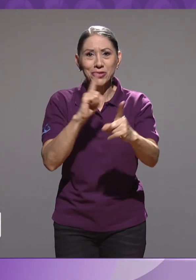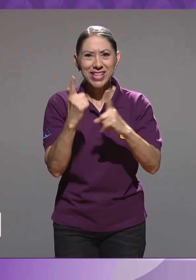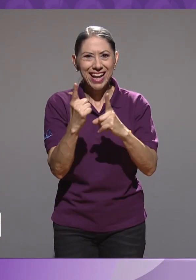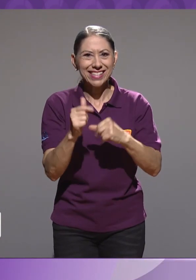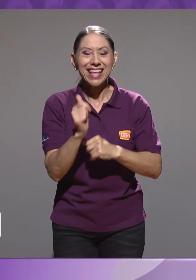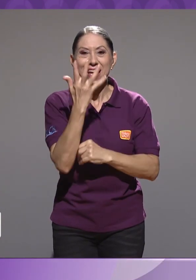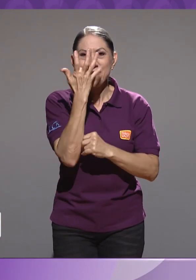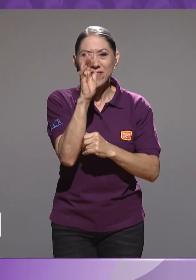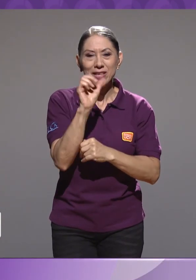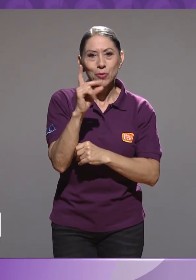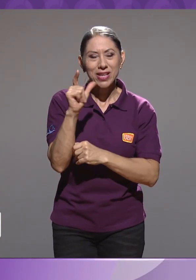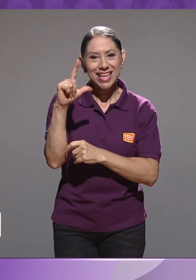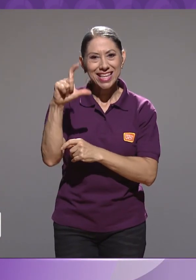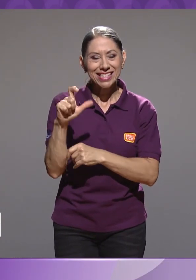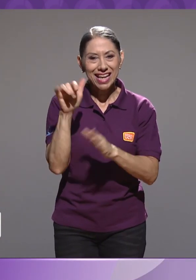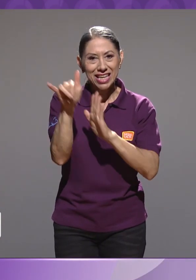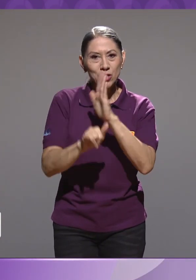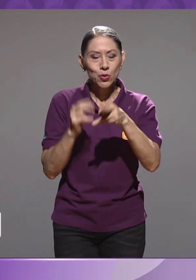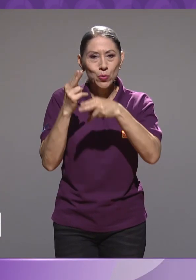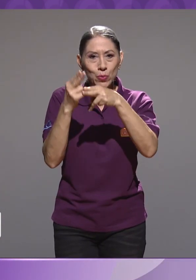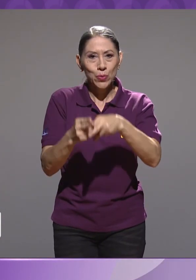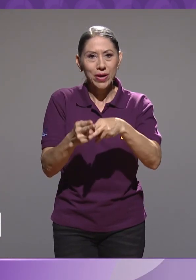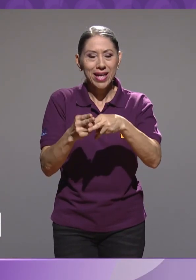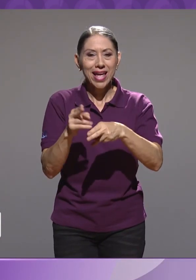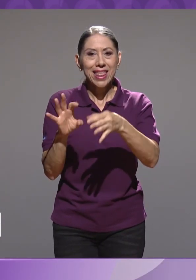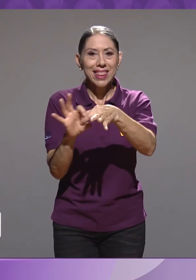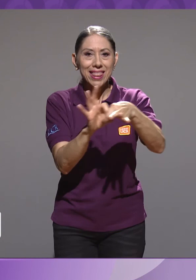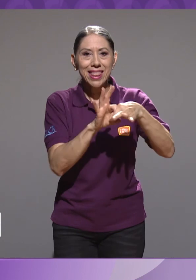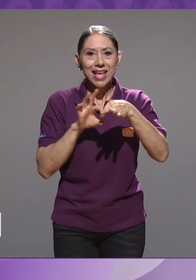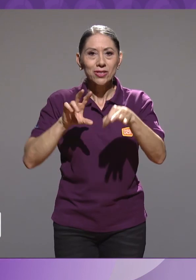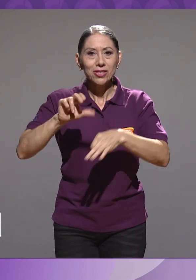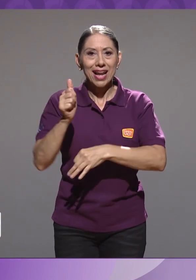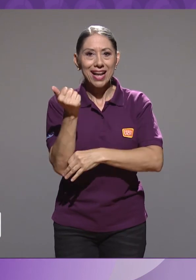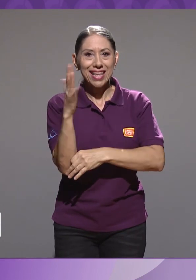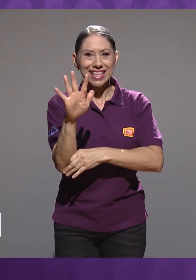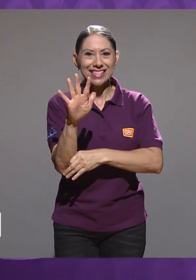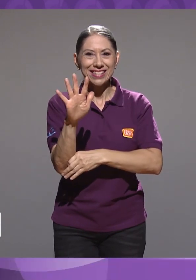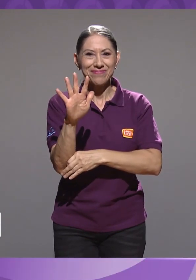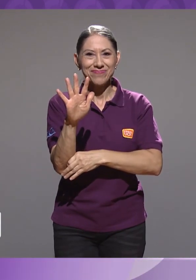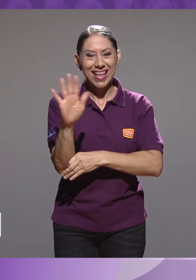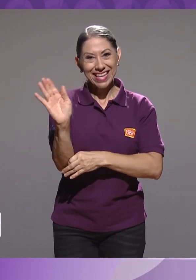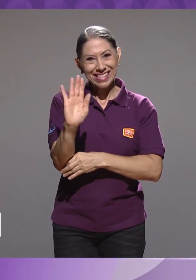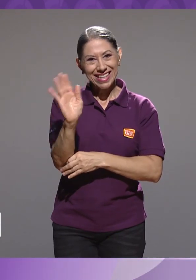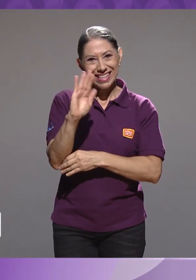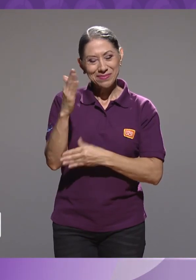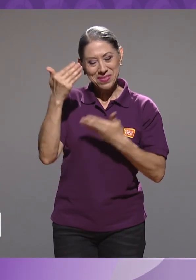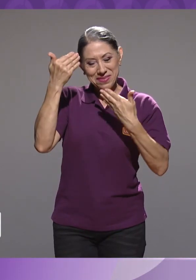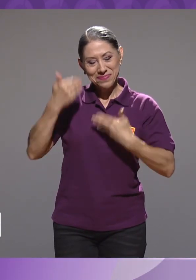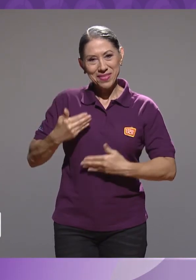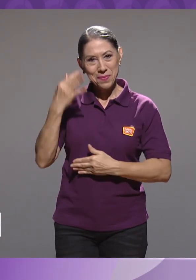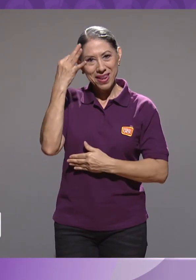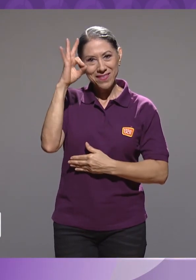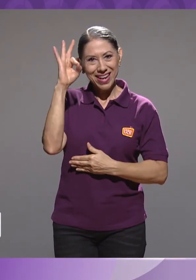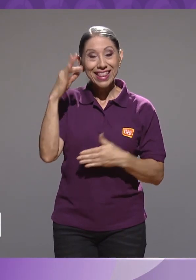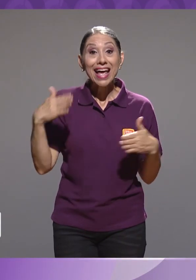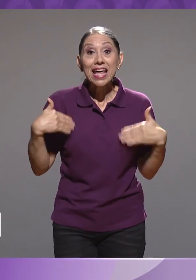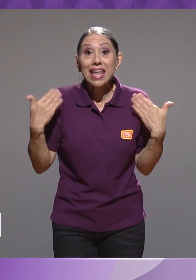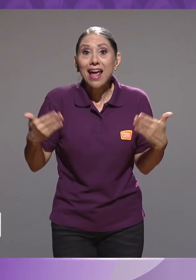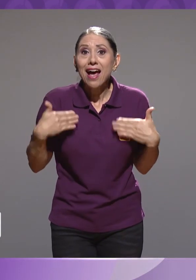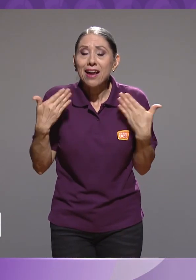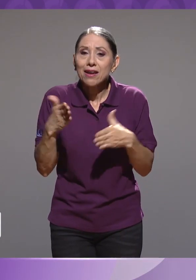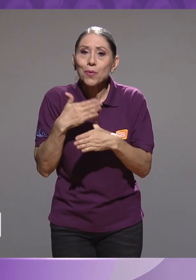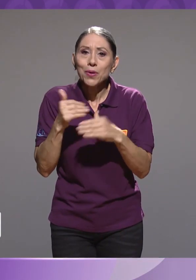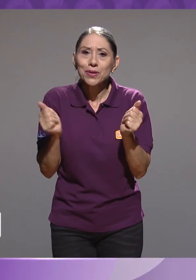redes sociales. Nos encuentra en Facebook, Instagram y YouTube como Nexos Canal 15. Se despide de usted María Fernanda Jiménez.